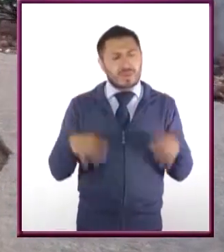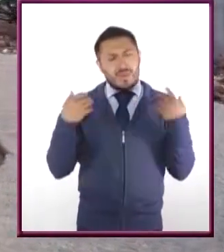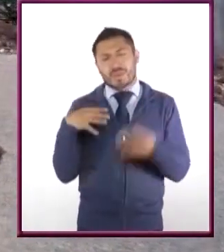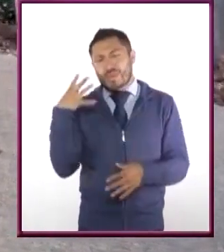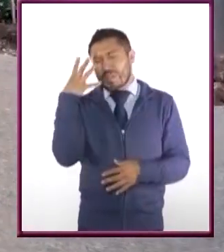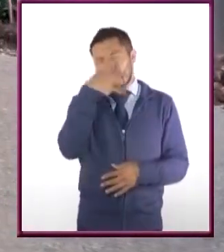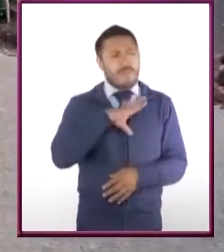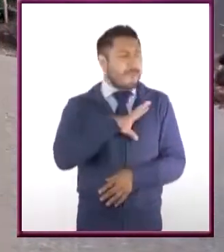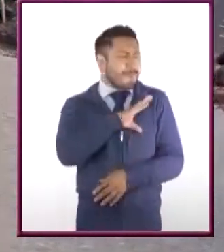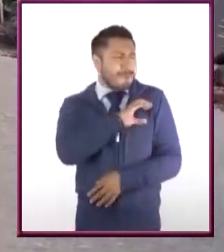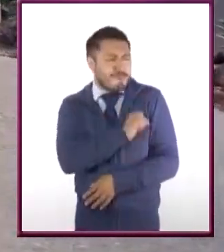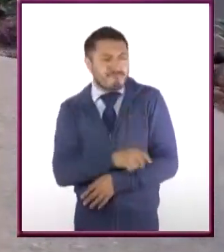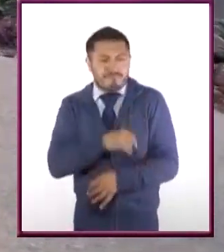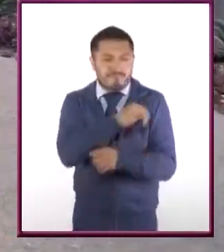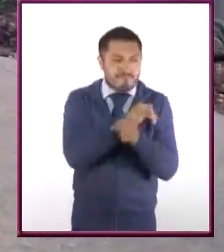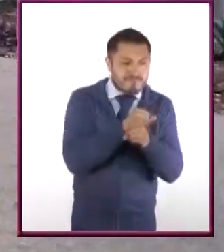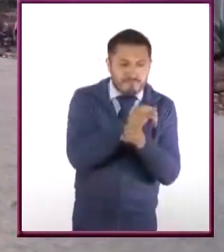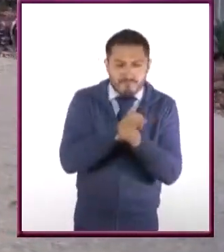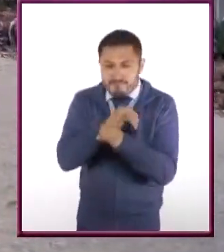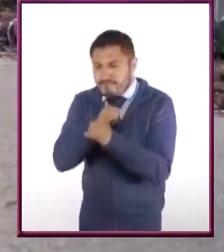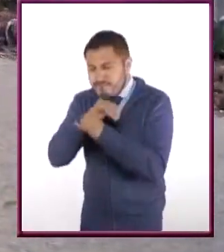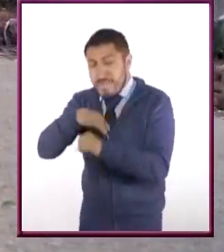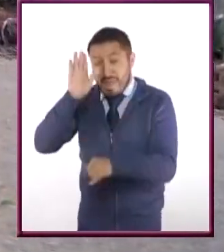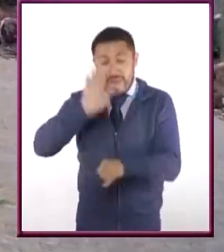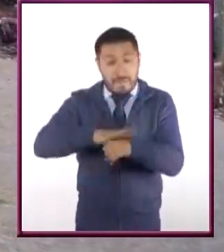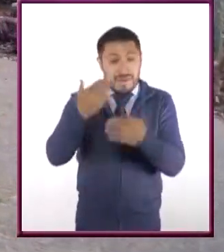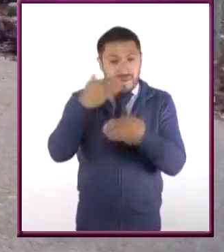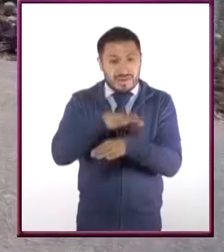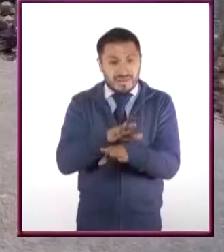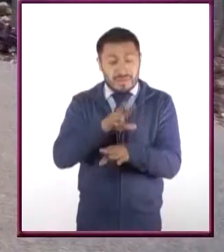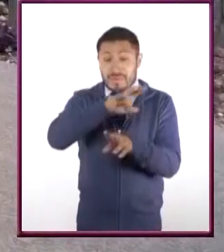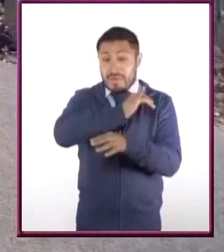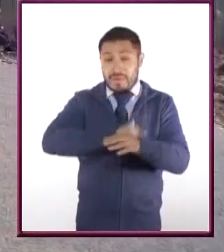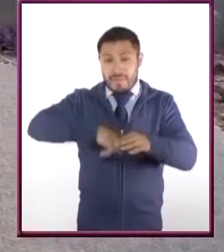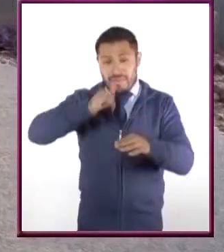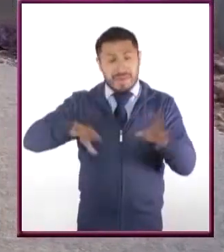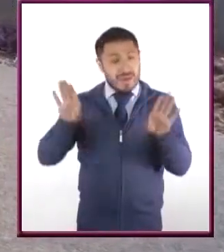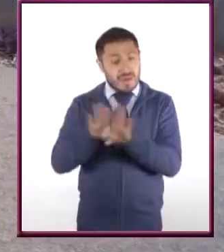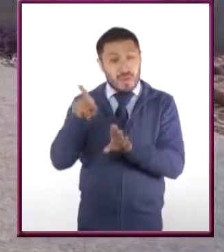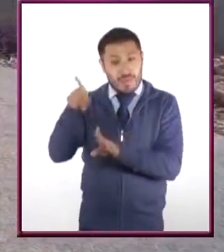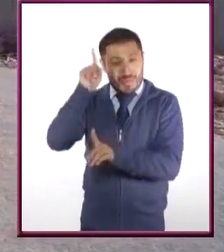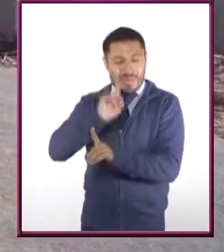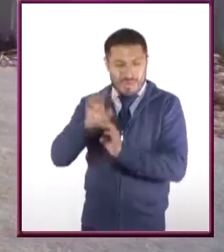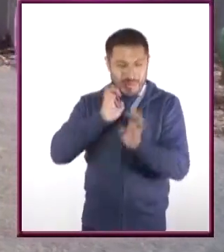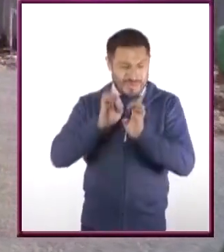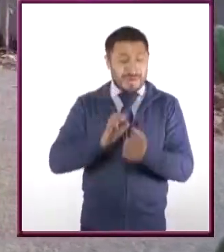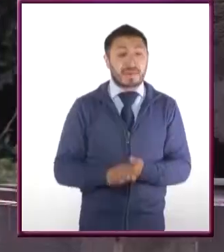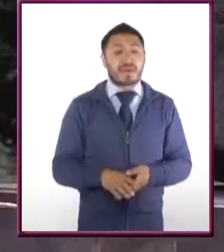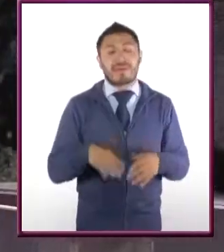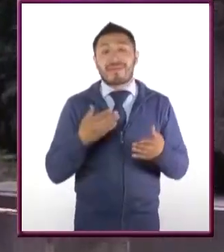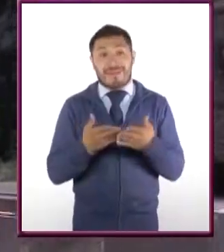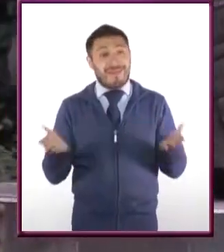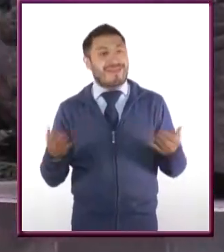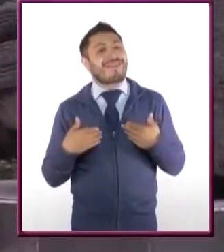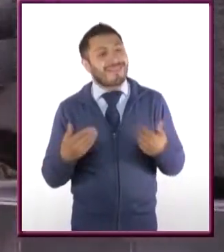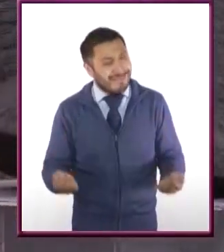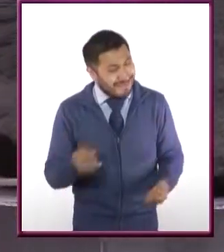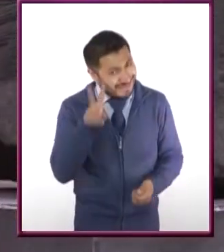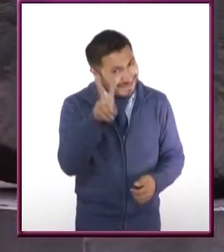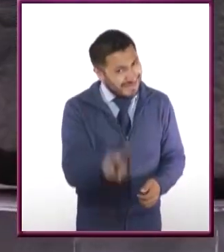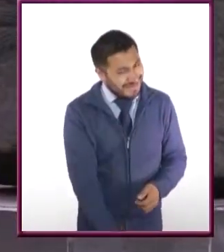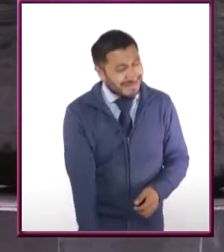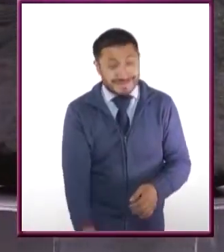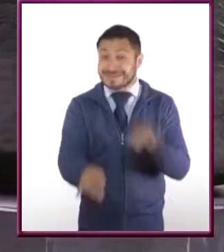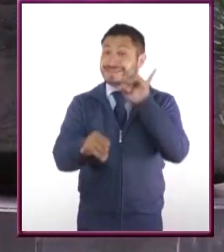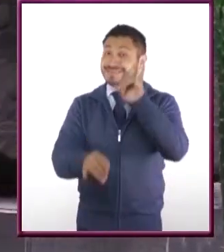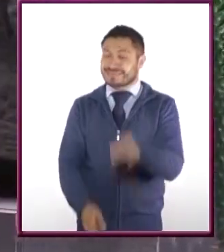Ay, me encantaría investigar a las ballenas como lo hace nuestra invitada Leiva Aguilera. Ah, ¿verdad? Ahora me entiendes. Totalmente.